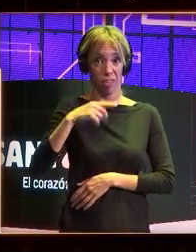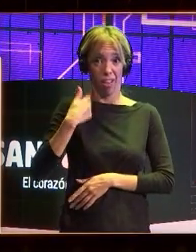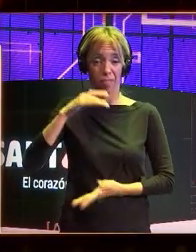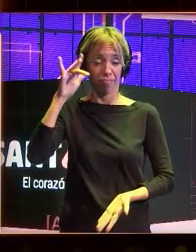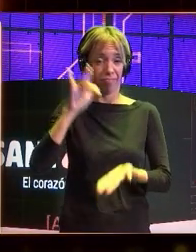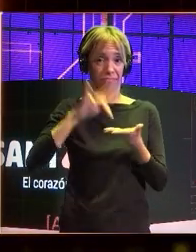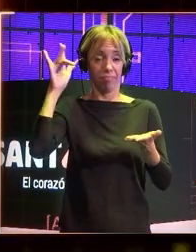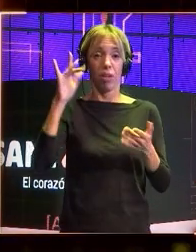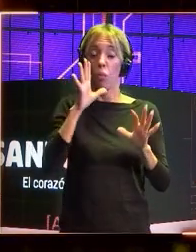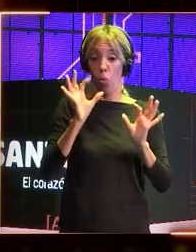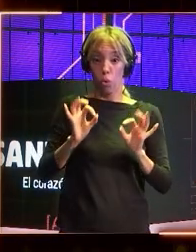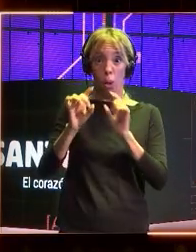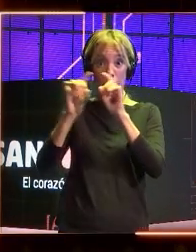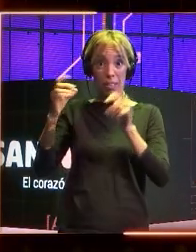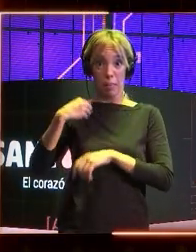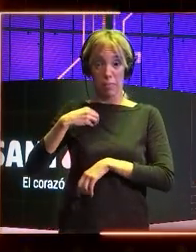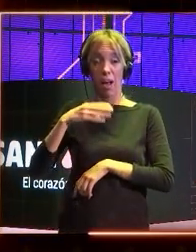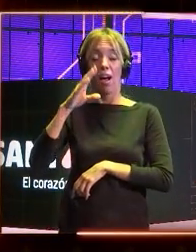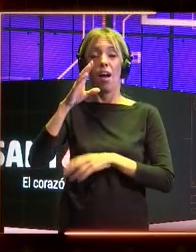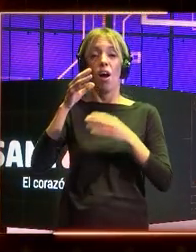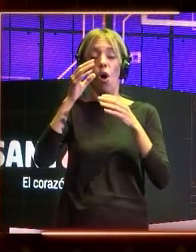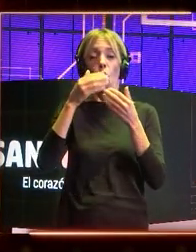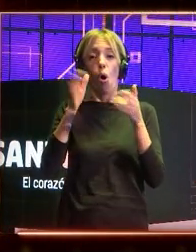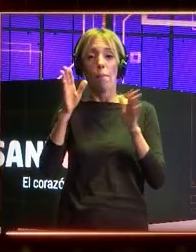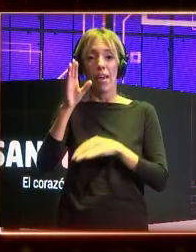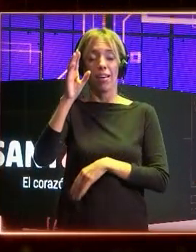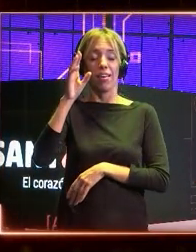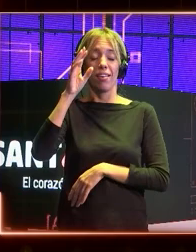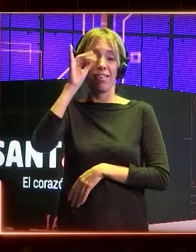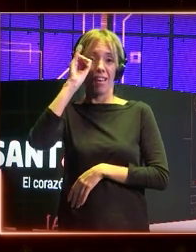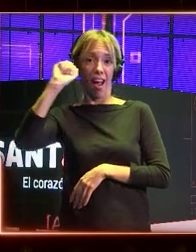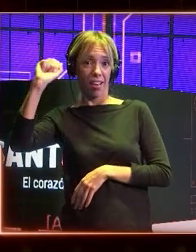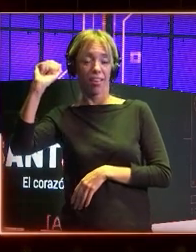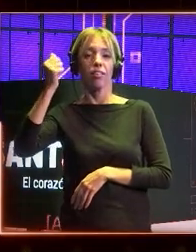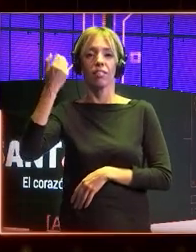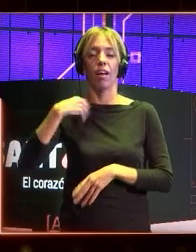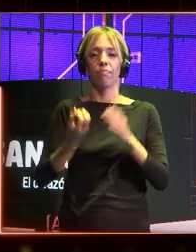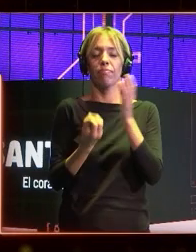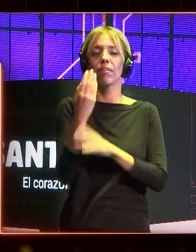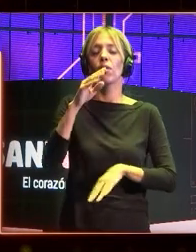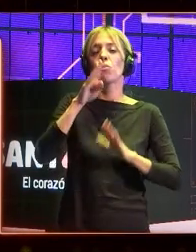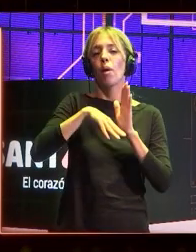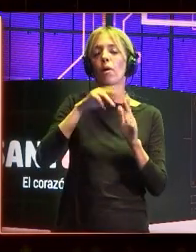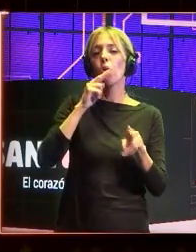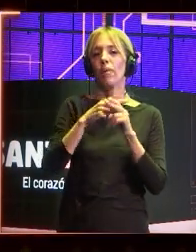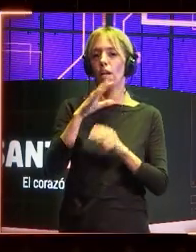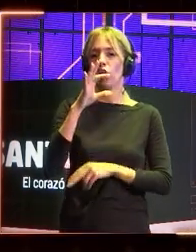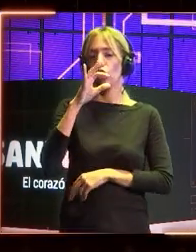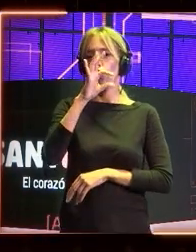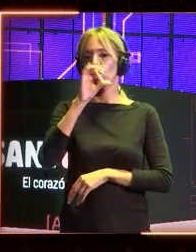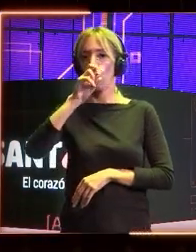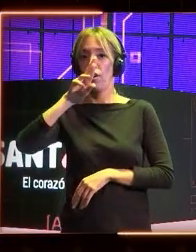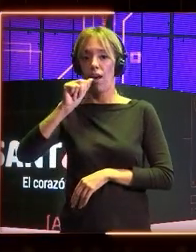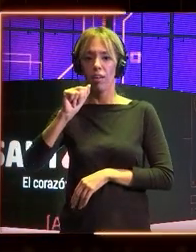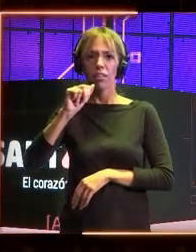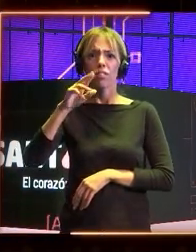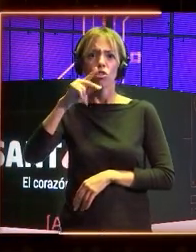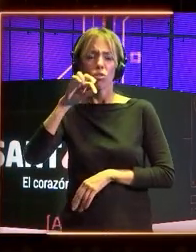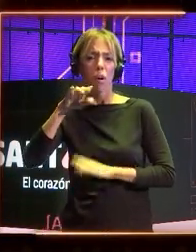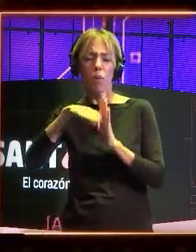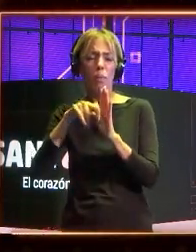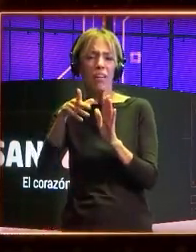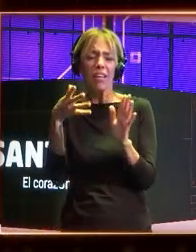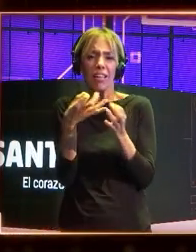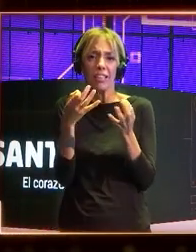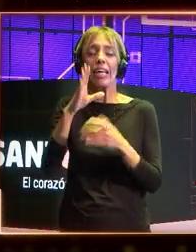qué porque esta misma empresa Open Ai saca sora vale Y sora es un modelo de Inteligencia artificial donde